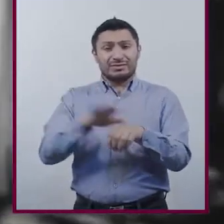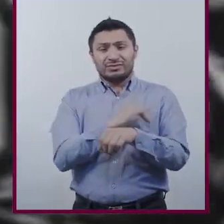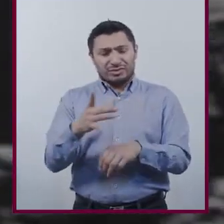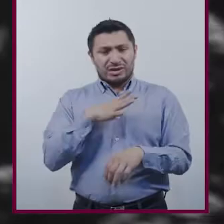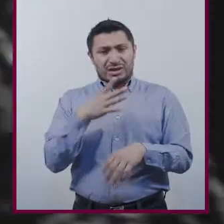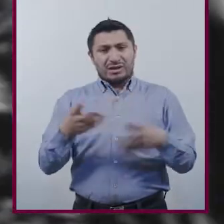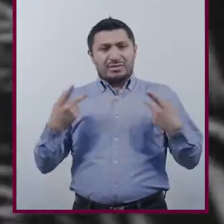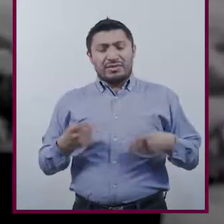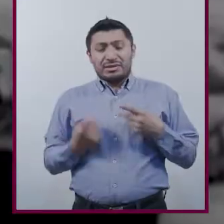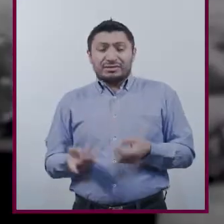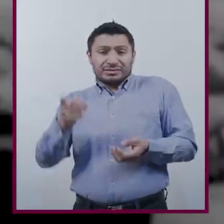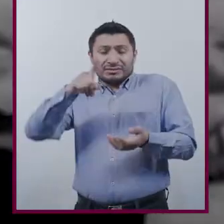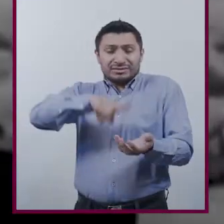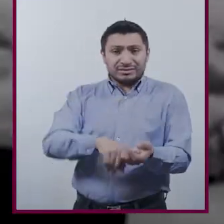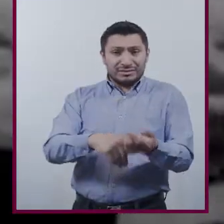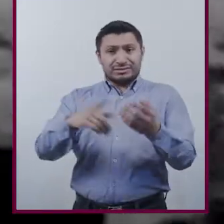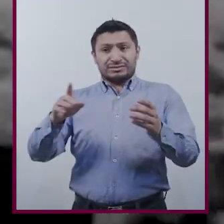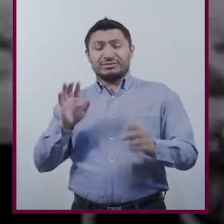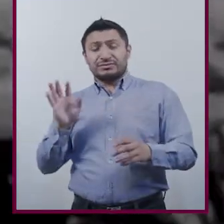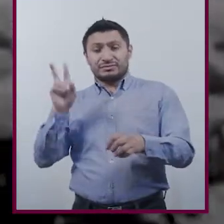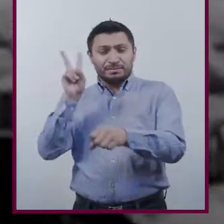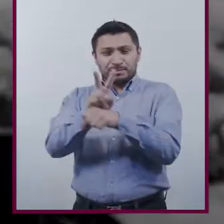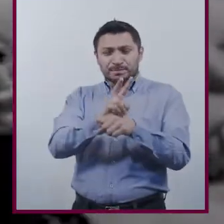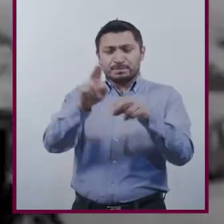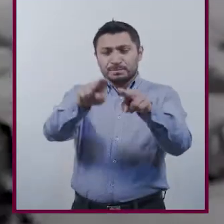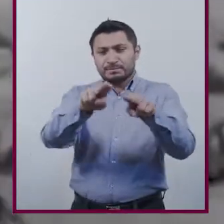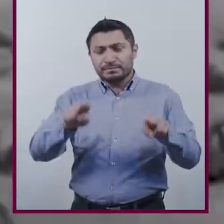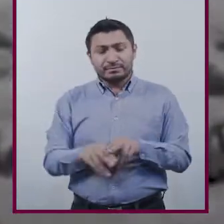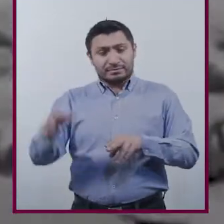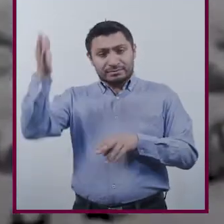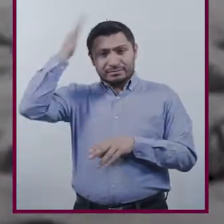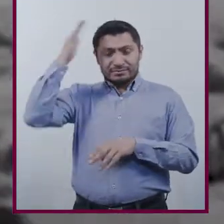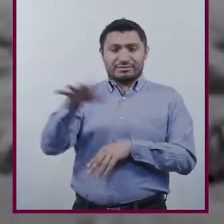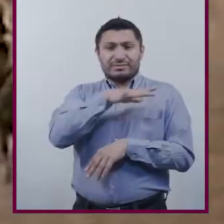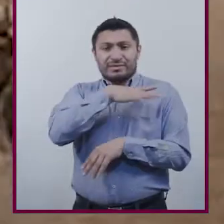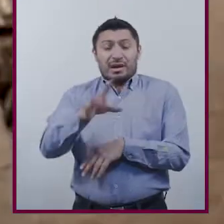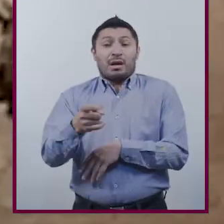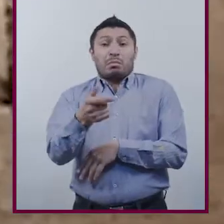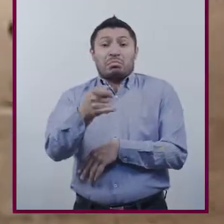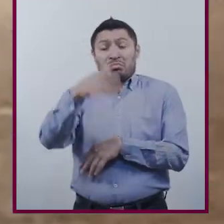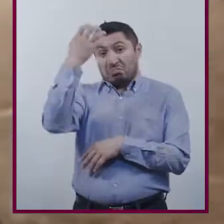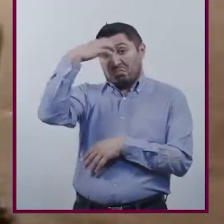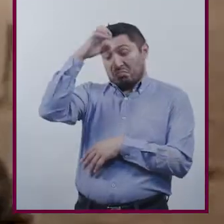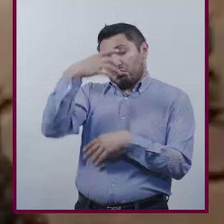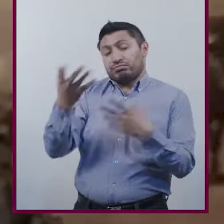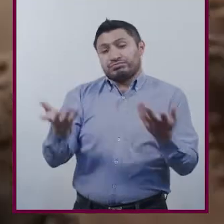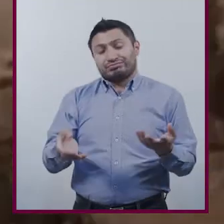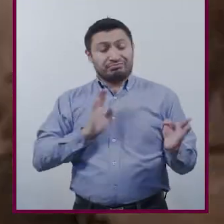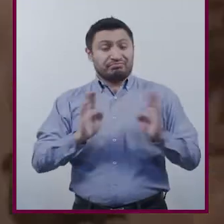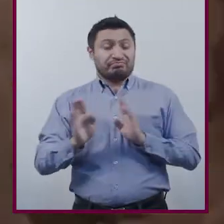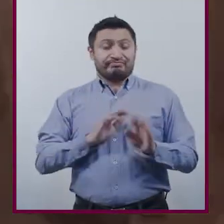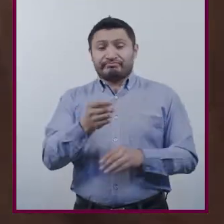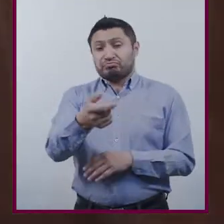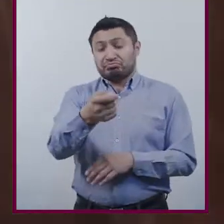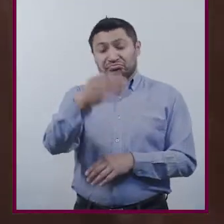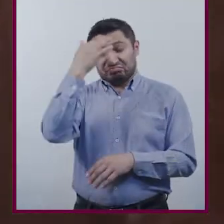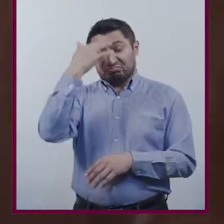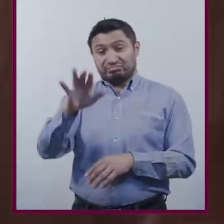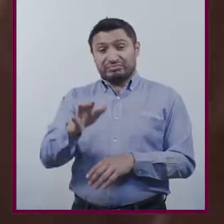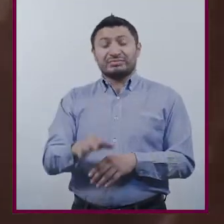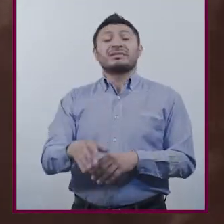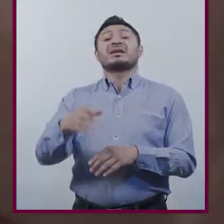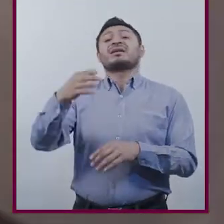constituido por integrantes de las Guardias Nacionales, al mando de generales con poca experiencia en la milicia, entre quienes destacaban